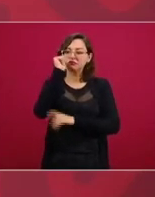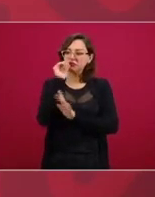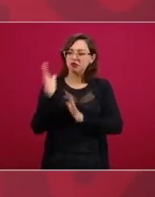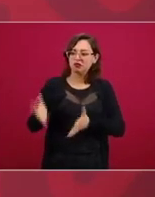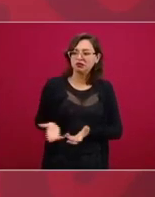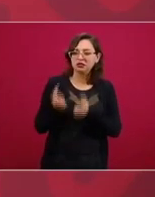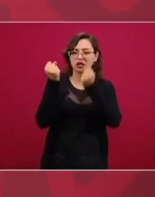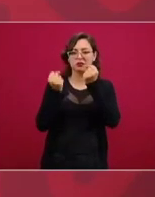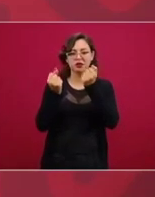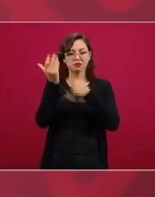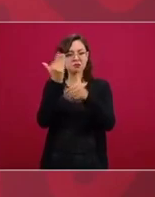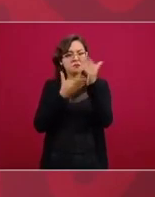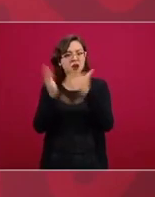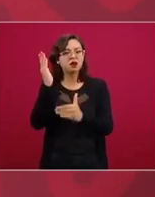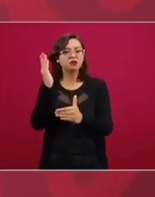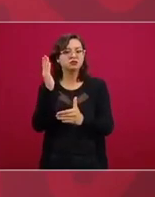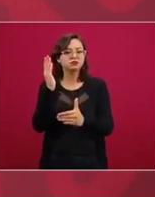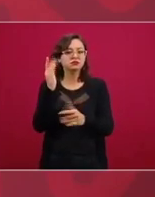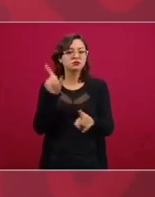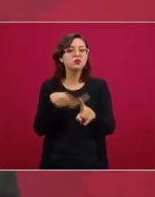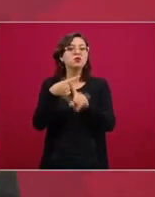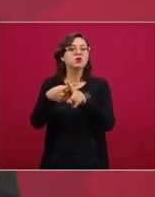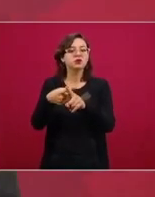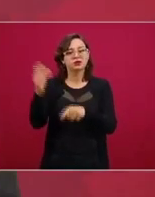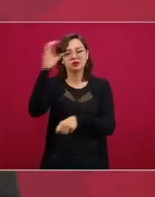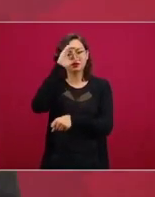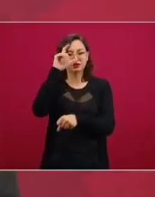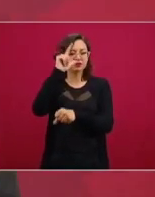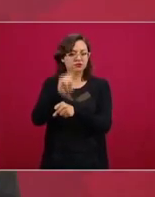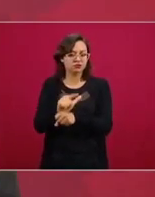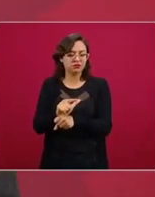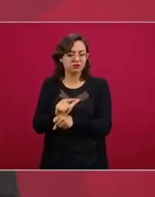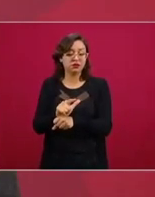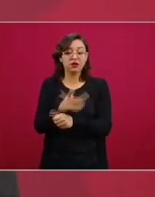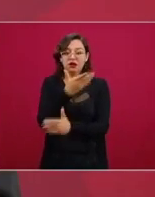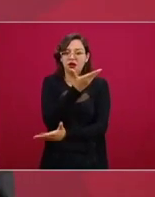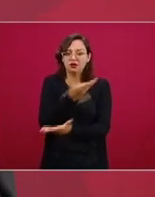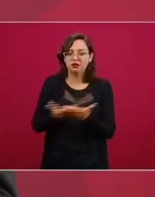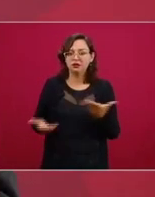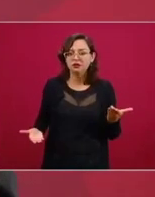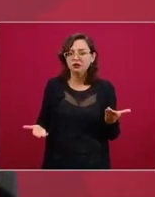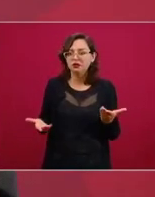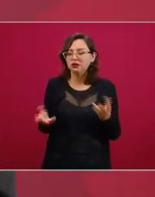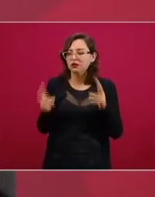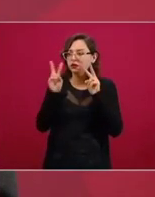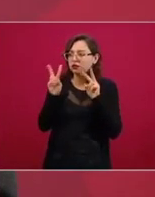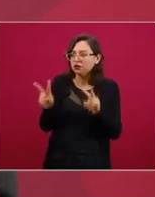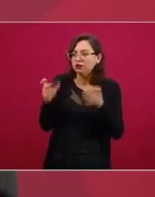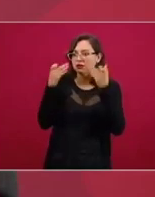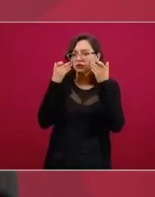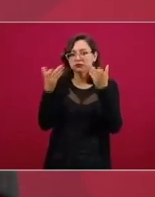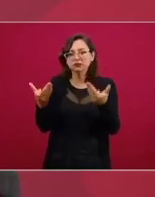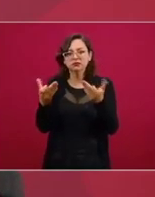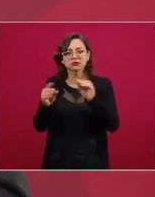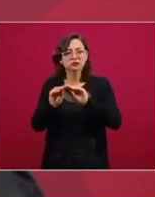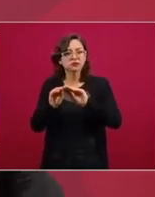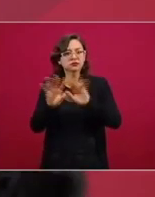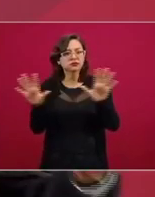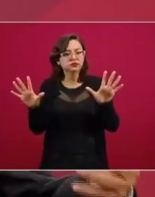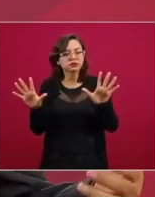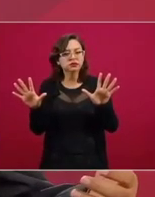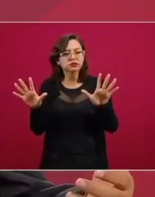iban a esperar a la mañanera. Pero ya con esta información que dan en la mañanera, pues miren, ya ni se sabe, ¿no?